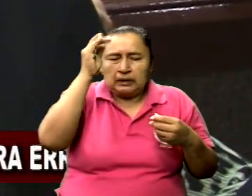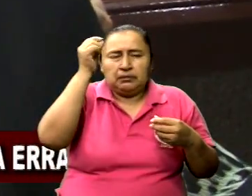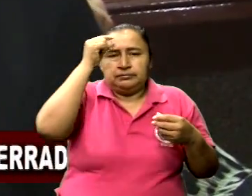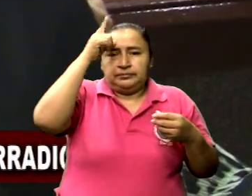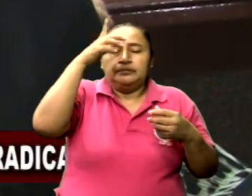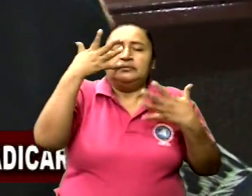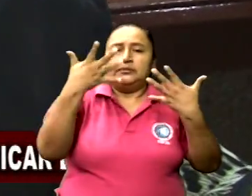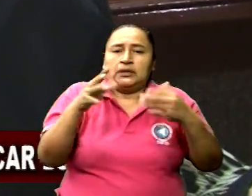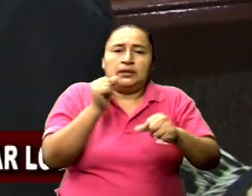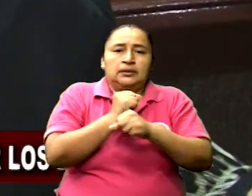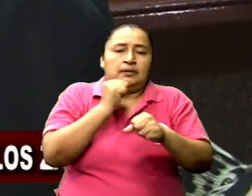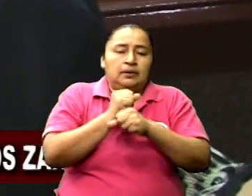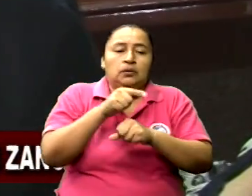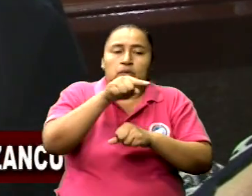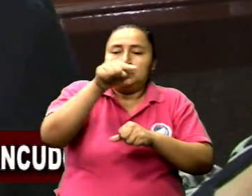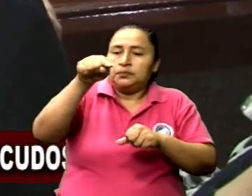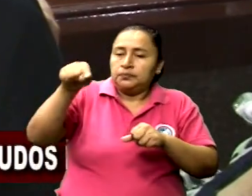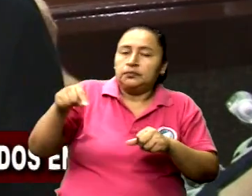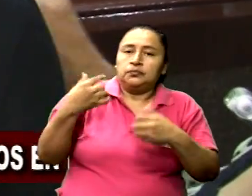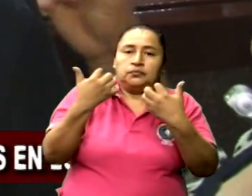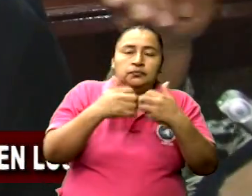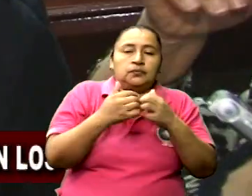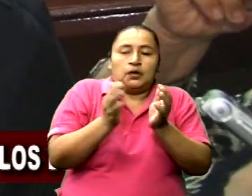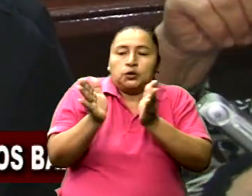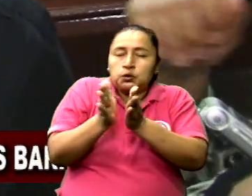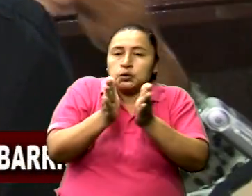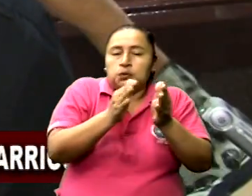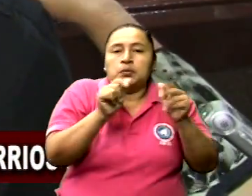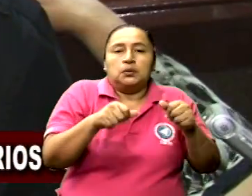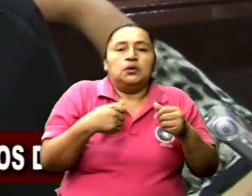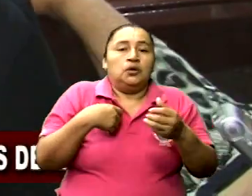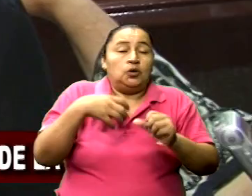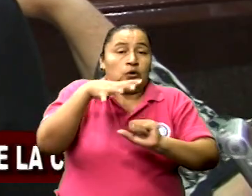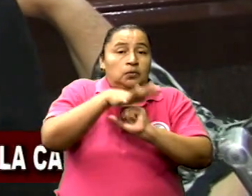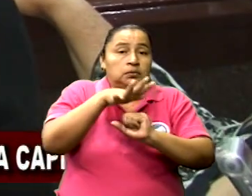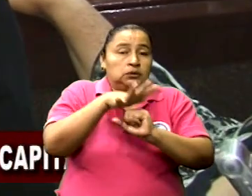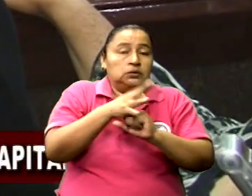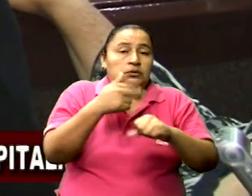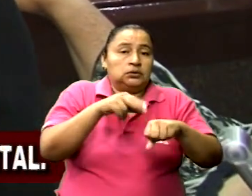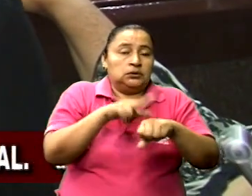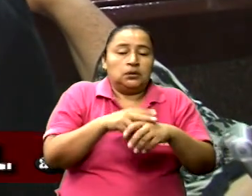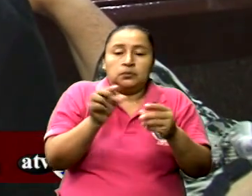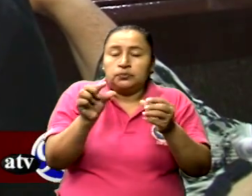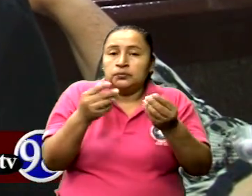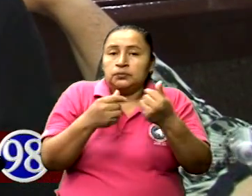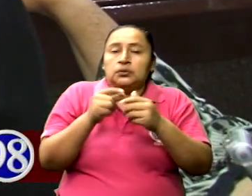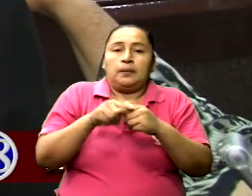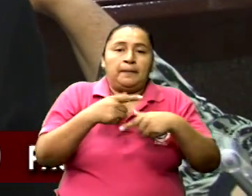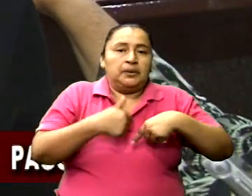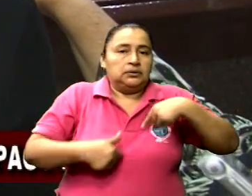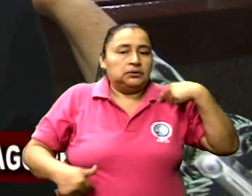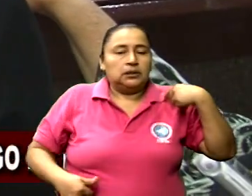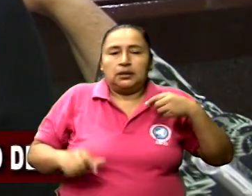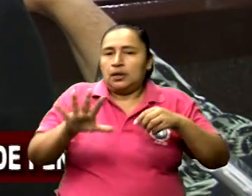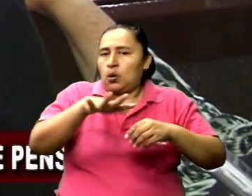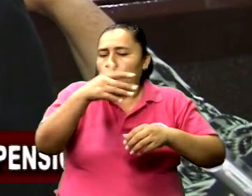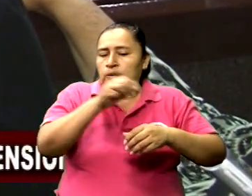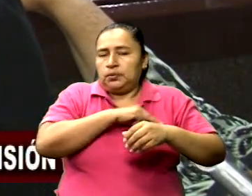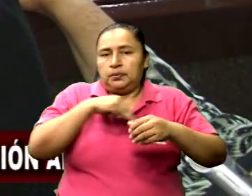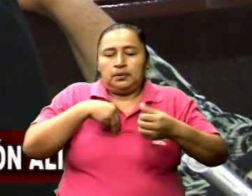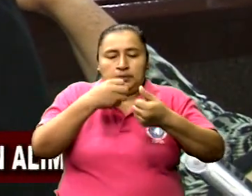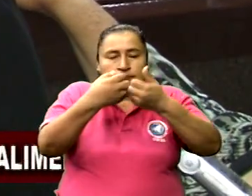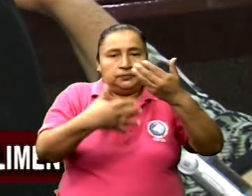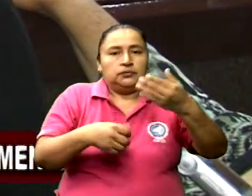estado trabajando con el sector microfinanciero desde la Comisión Nacional de Microfinanzas, desde su presidenta hasta el resto de miembros del